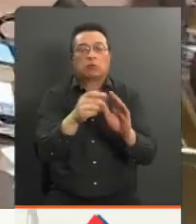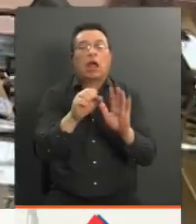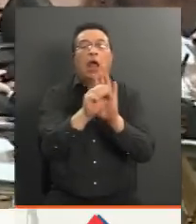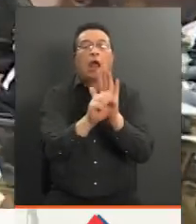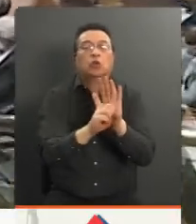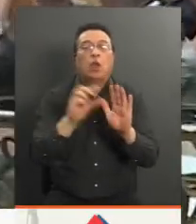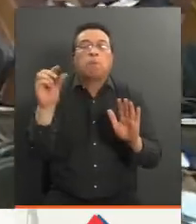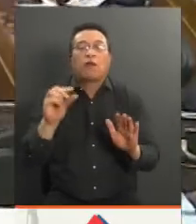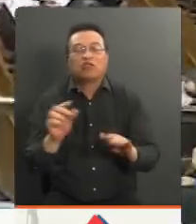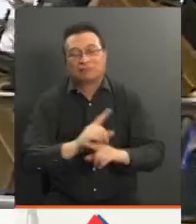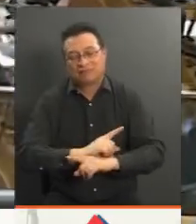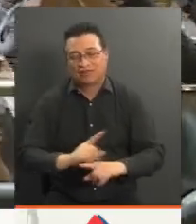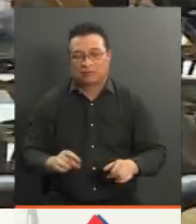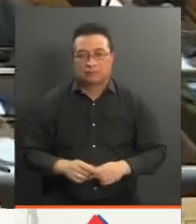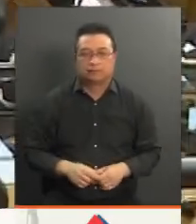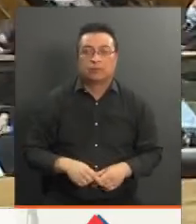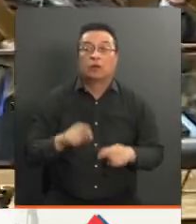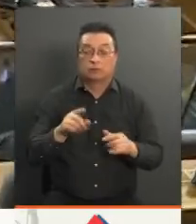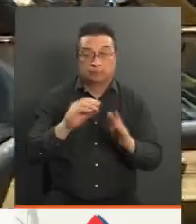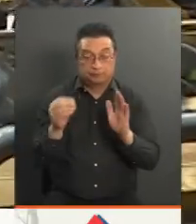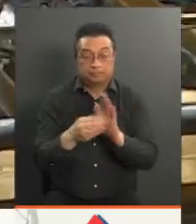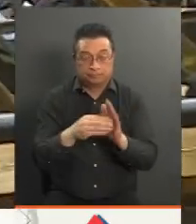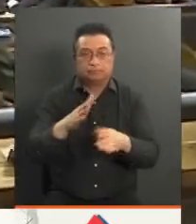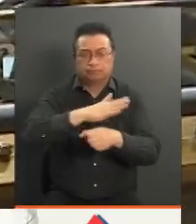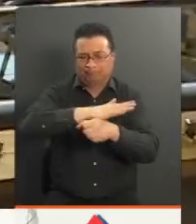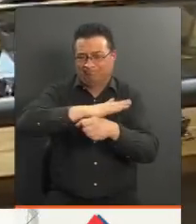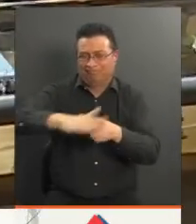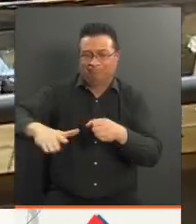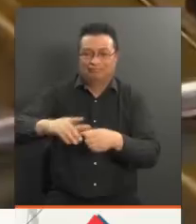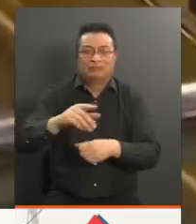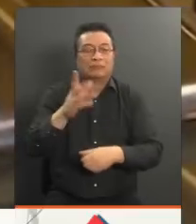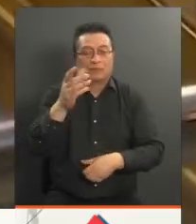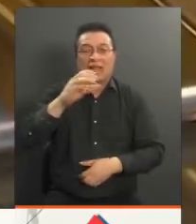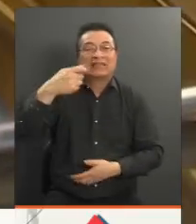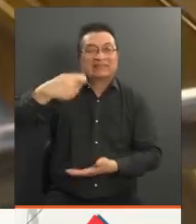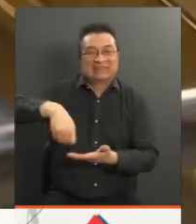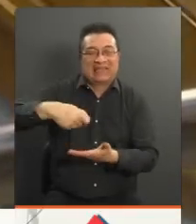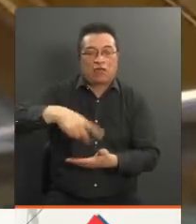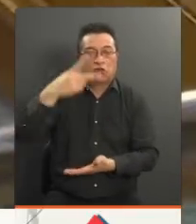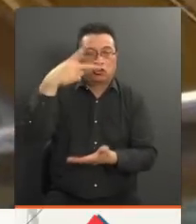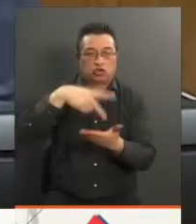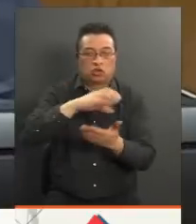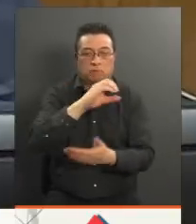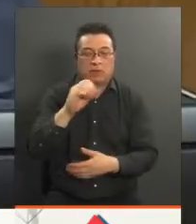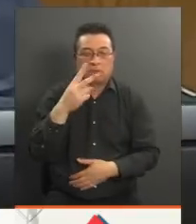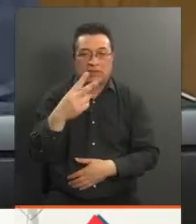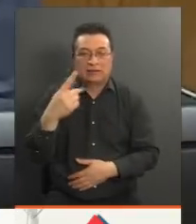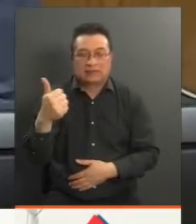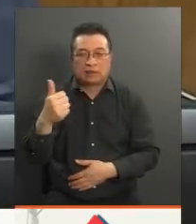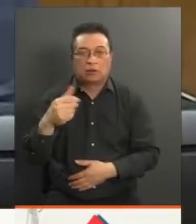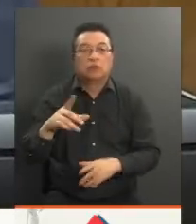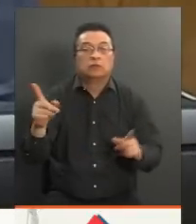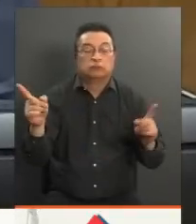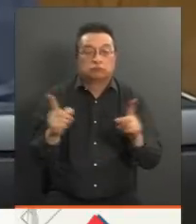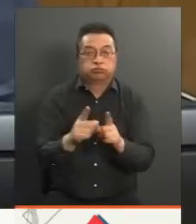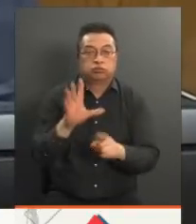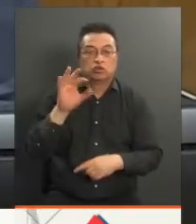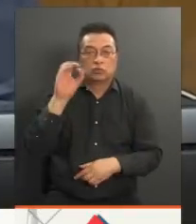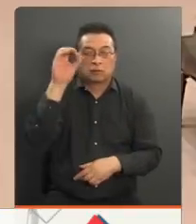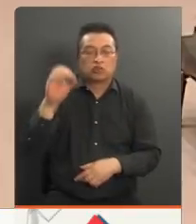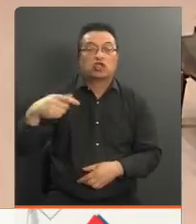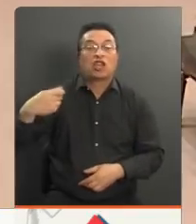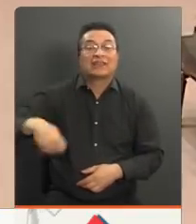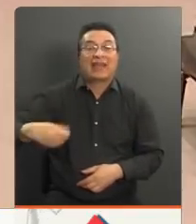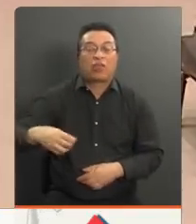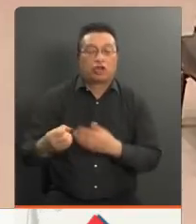transitorio. El acuerdo también repone la idea de eliminar completamente la Cámara Alta en 2026, acortando a la mitad del periodo de los senadores recién electos,